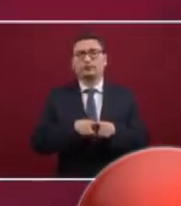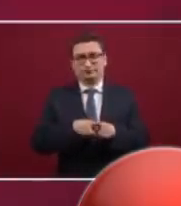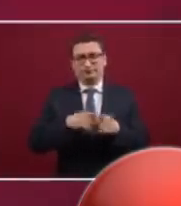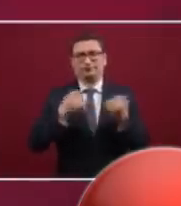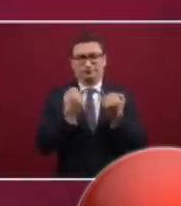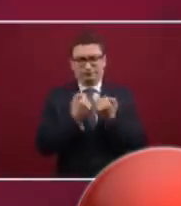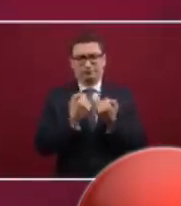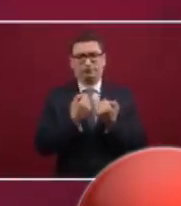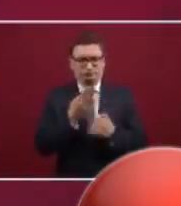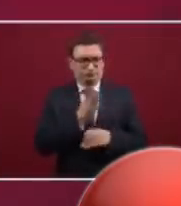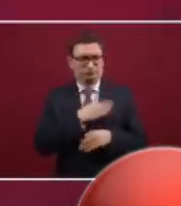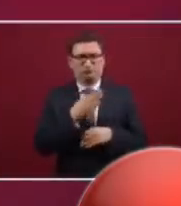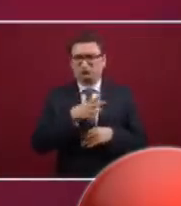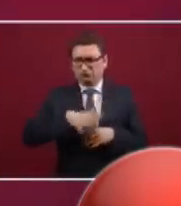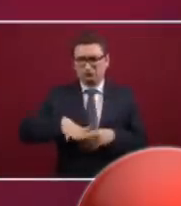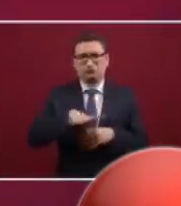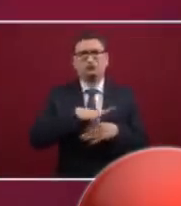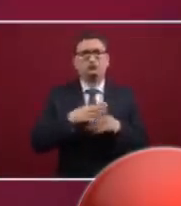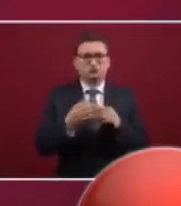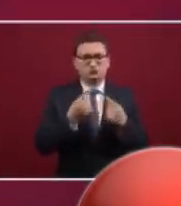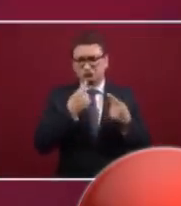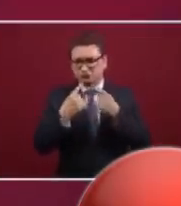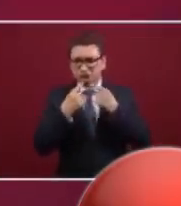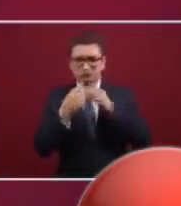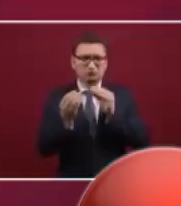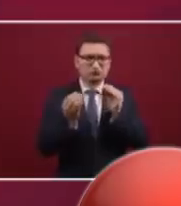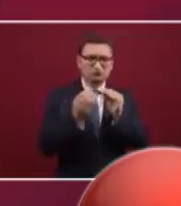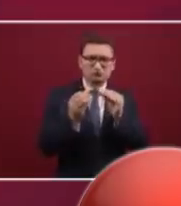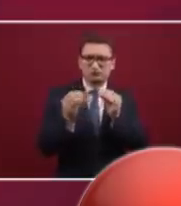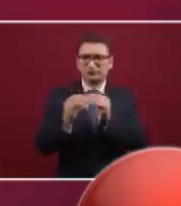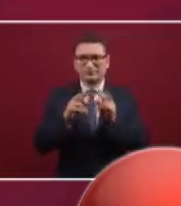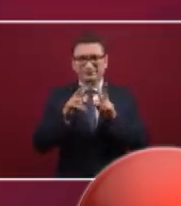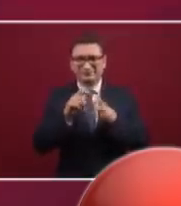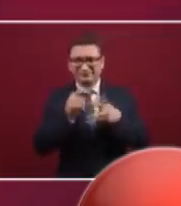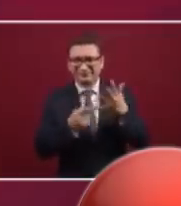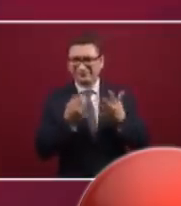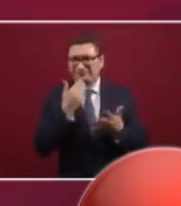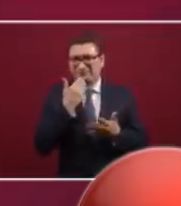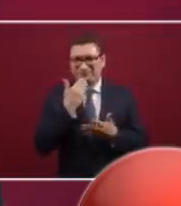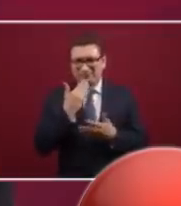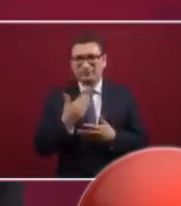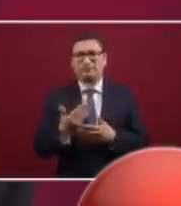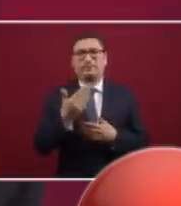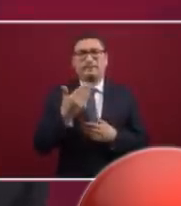que se abre el debate sobre estos temas. Es